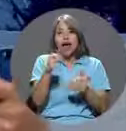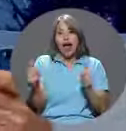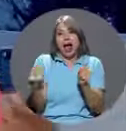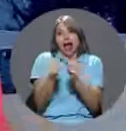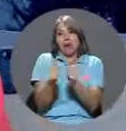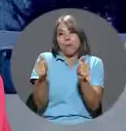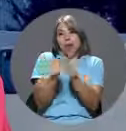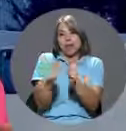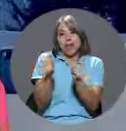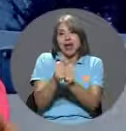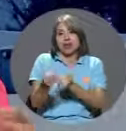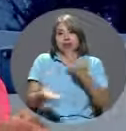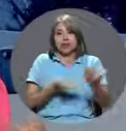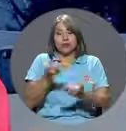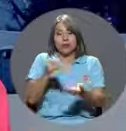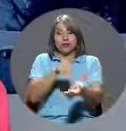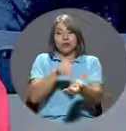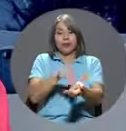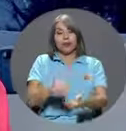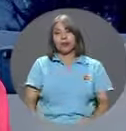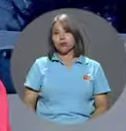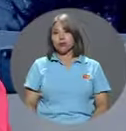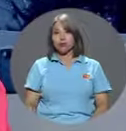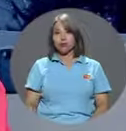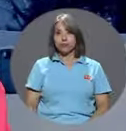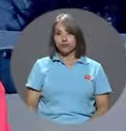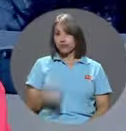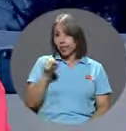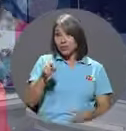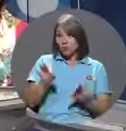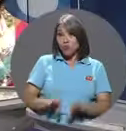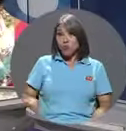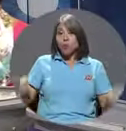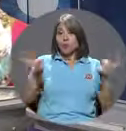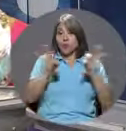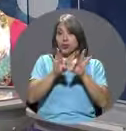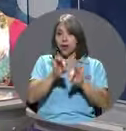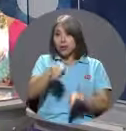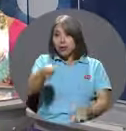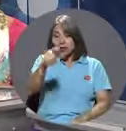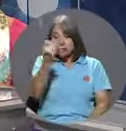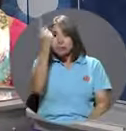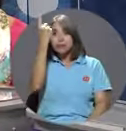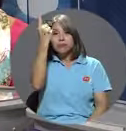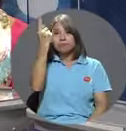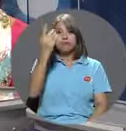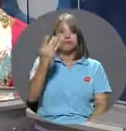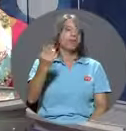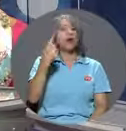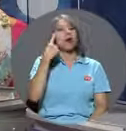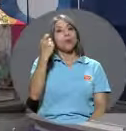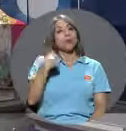para acompañarlo a los servicios médicos, ¿verdad? Yo creo que eso es muy importante que quede hoy,